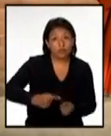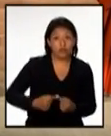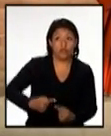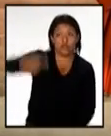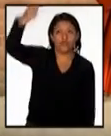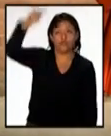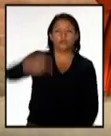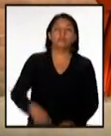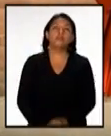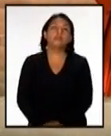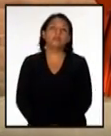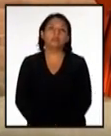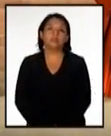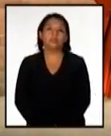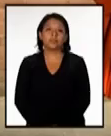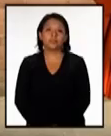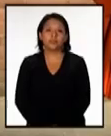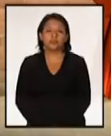enanos.